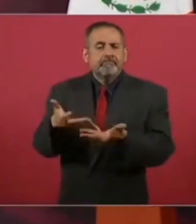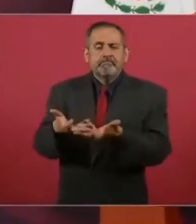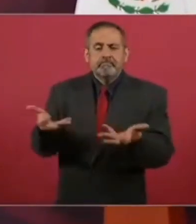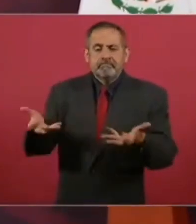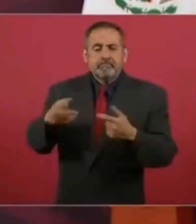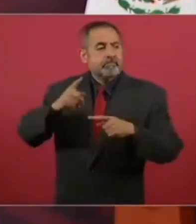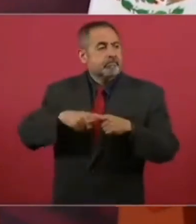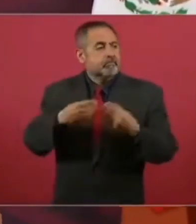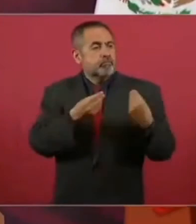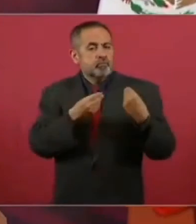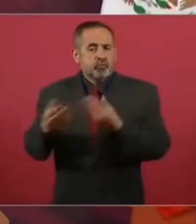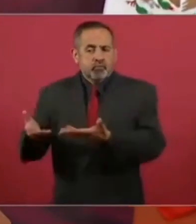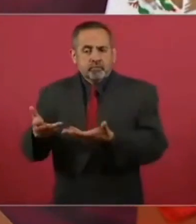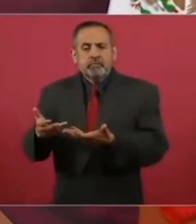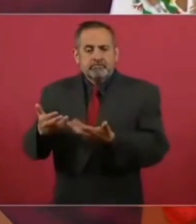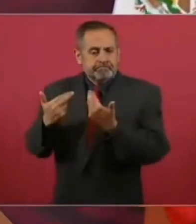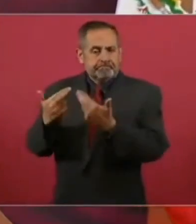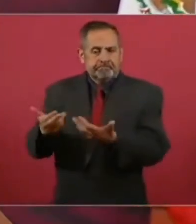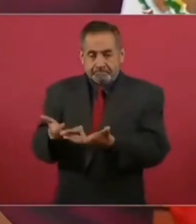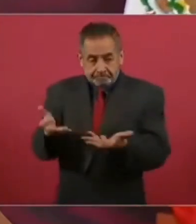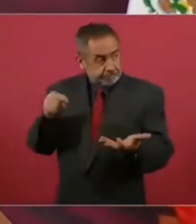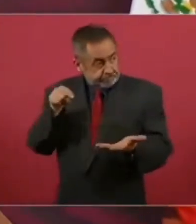los terrenos,